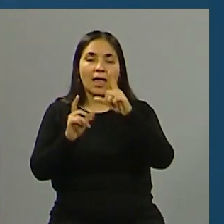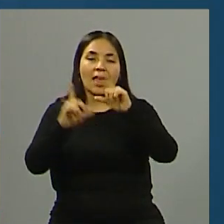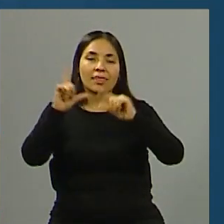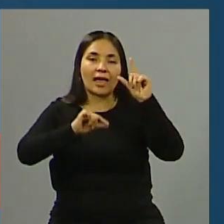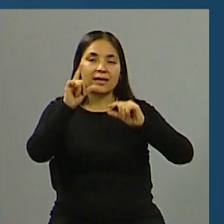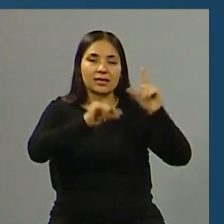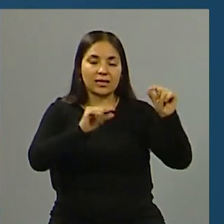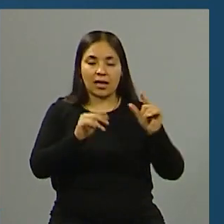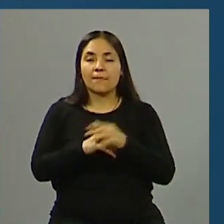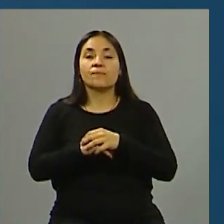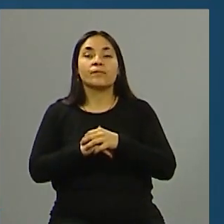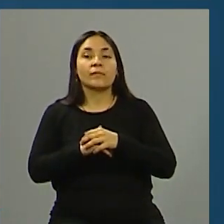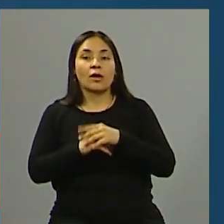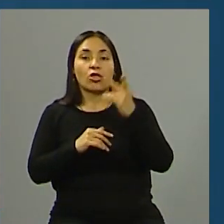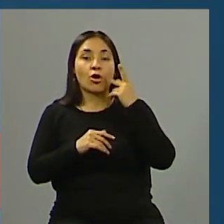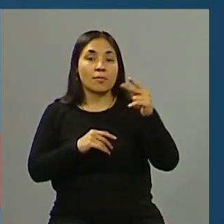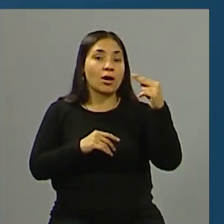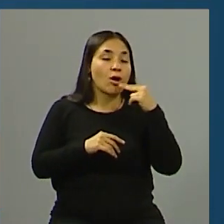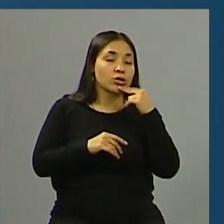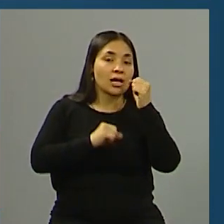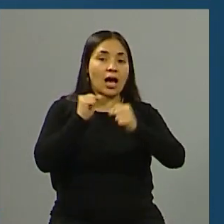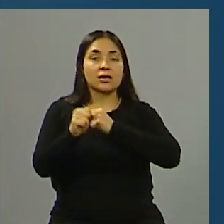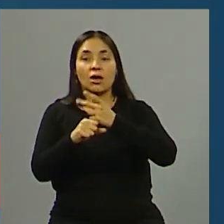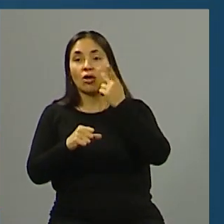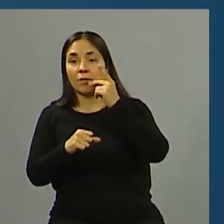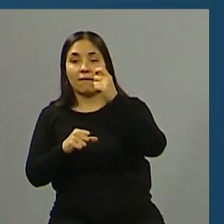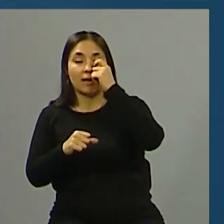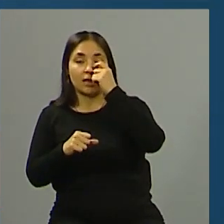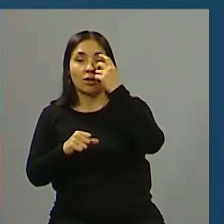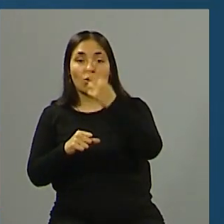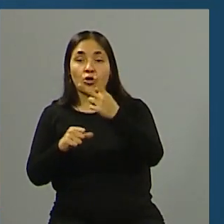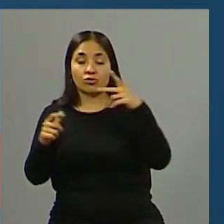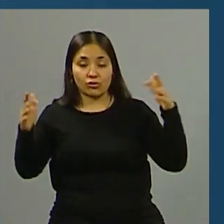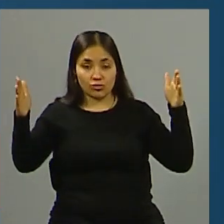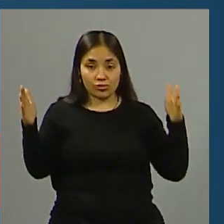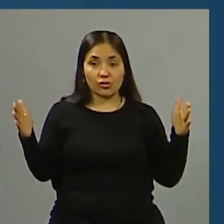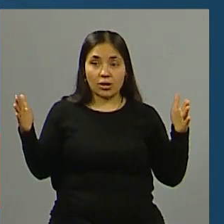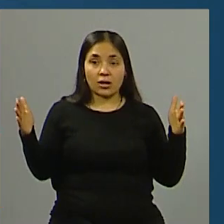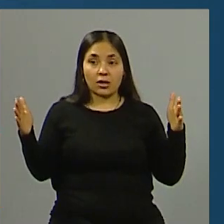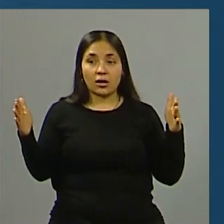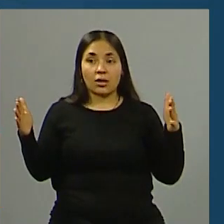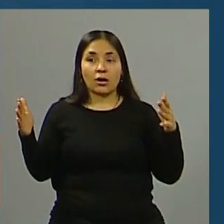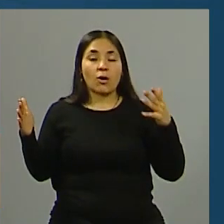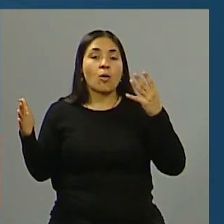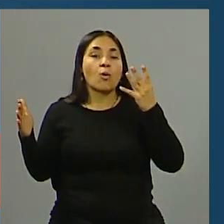Sí. En que entre el 2011 y el 2022 desaparecieron en términos netos 46.000 pymes.